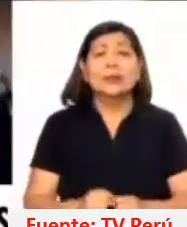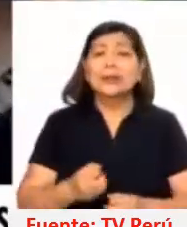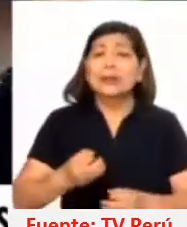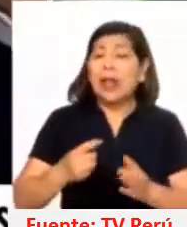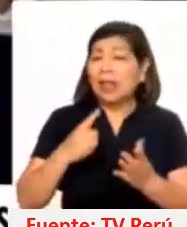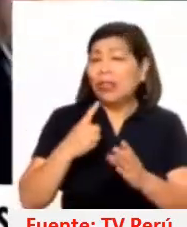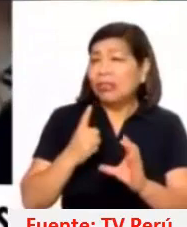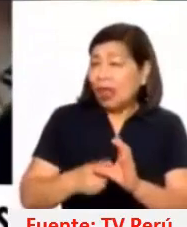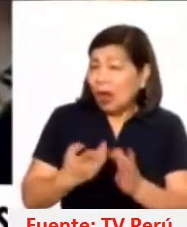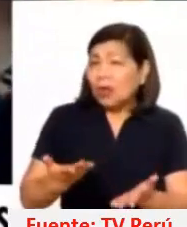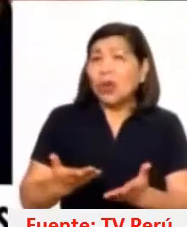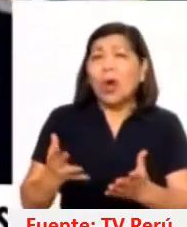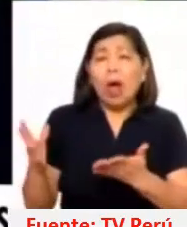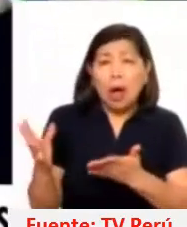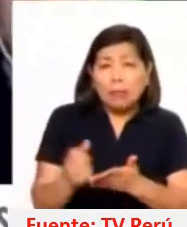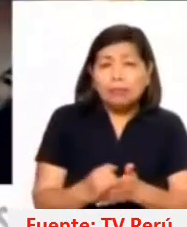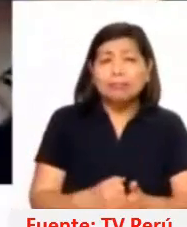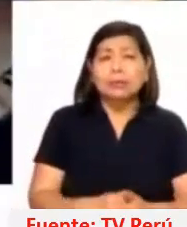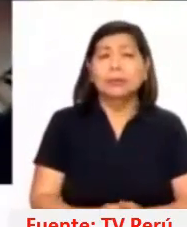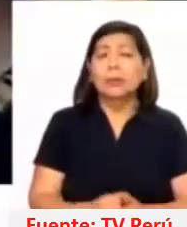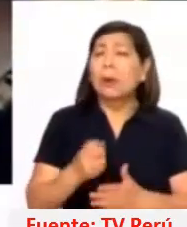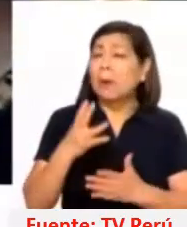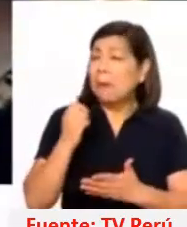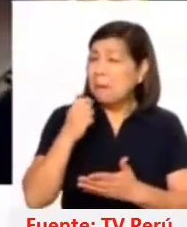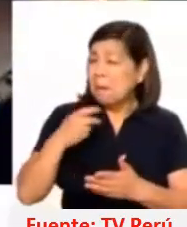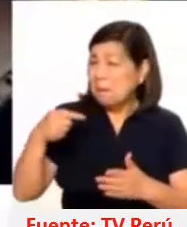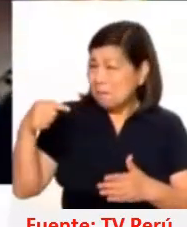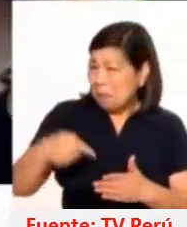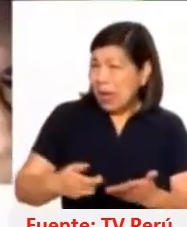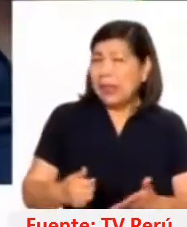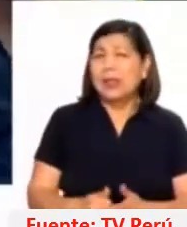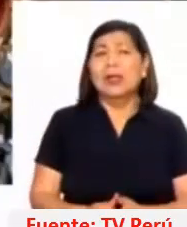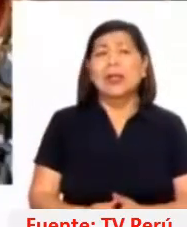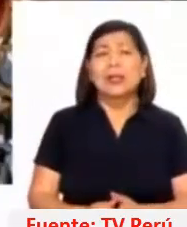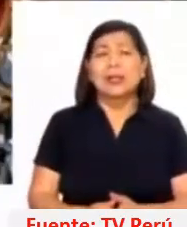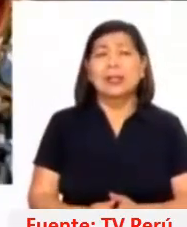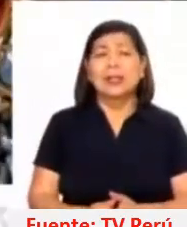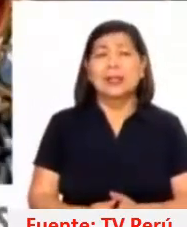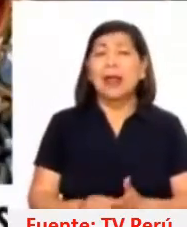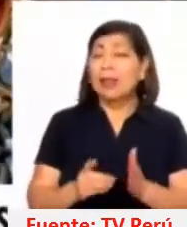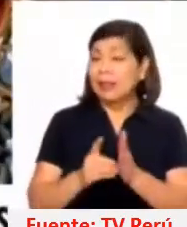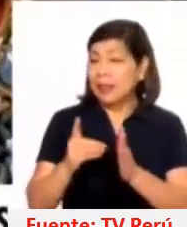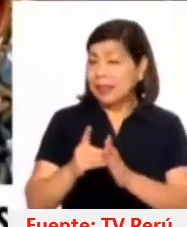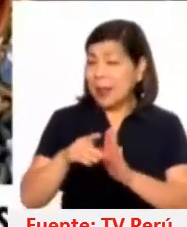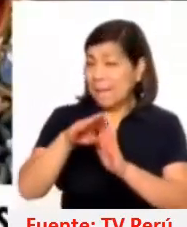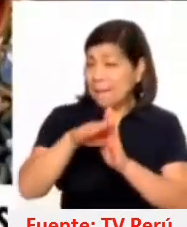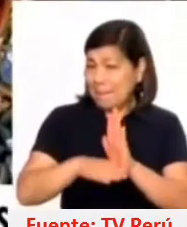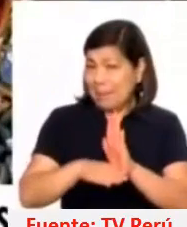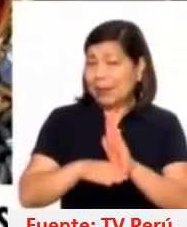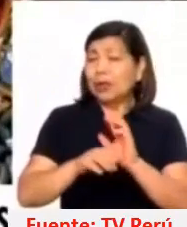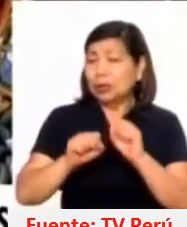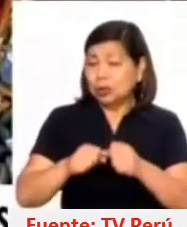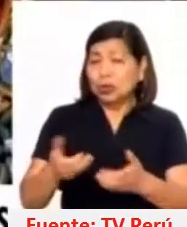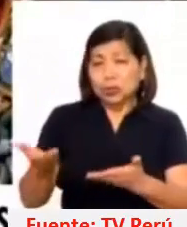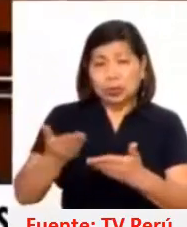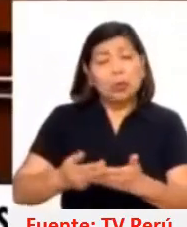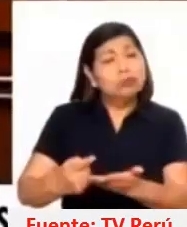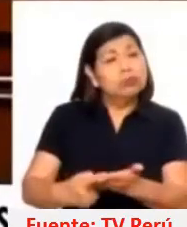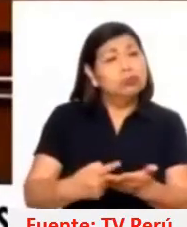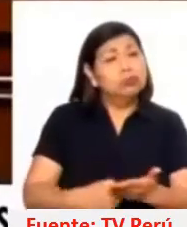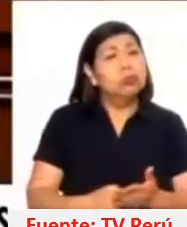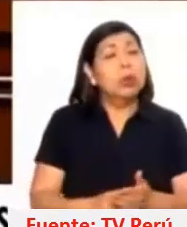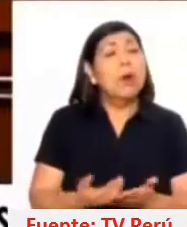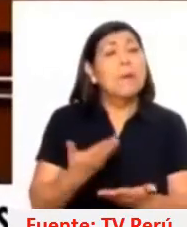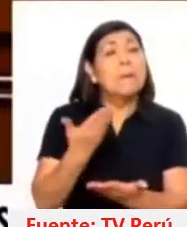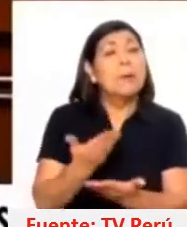por terrorismo, secuestro, homicidio calificado. El dictamen en minoría que sí pudo llegar a debate fue